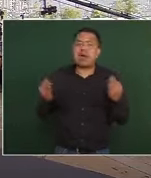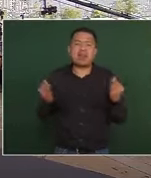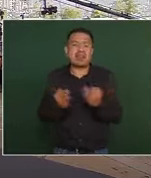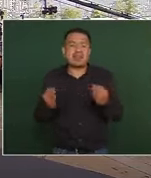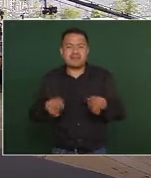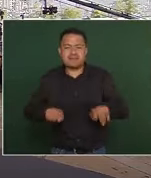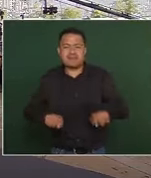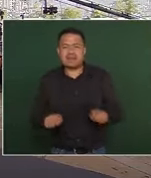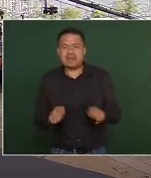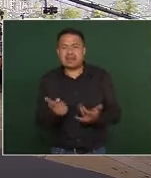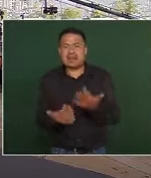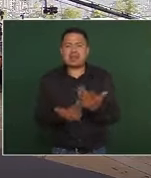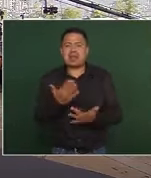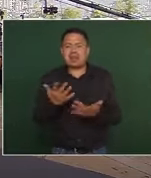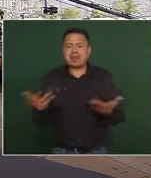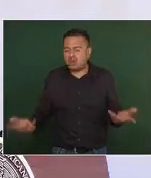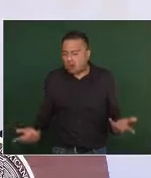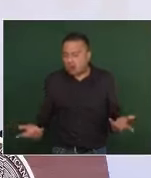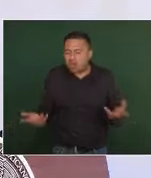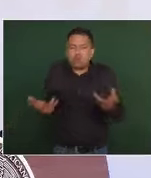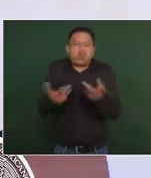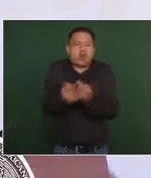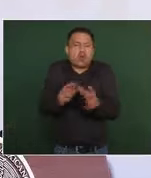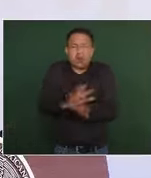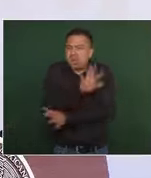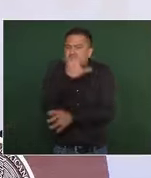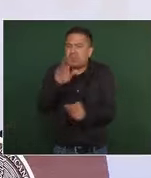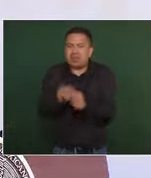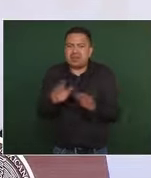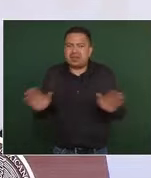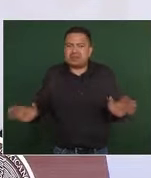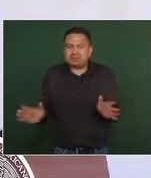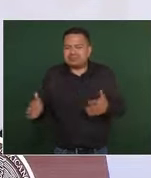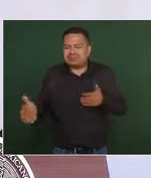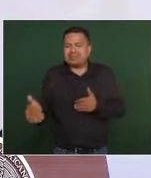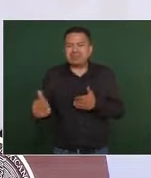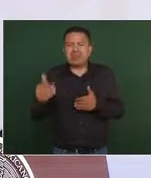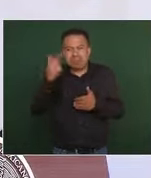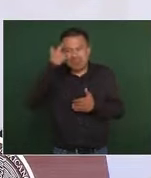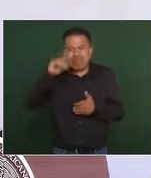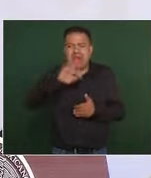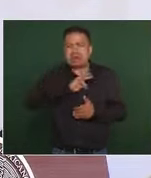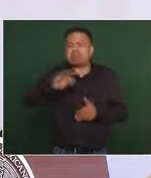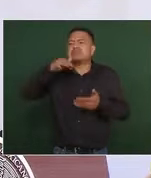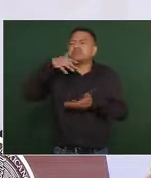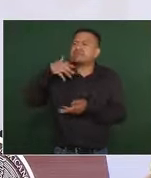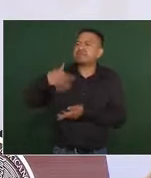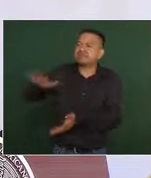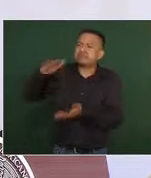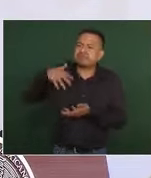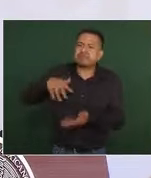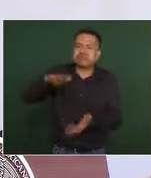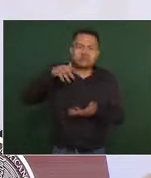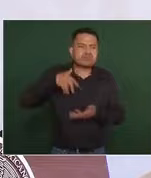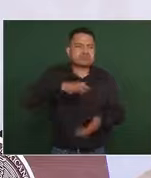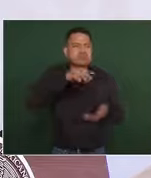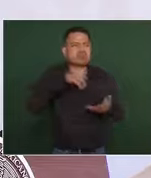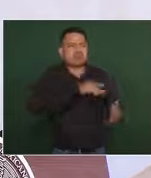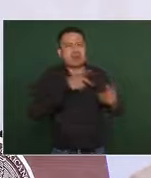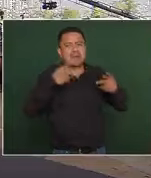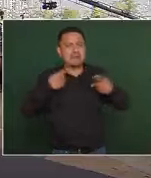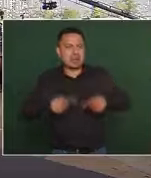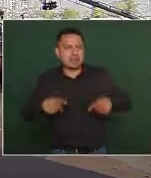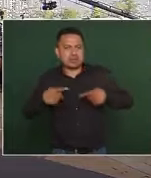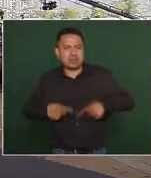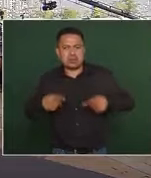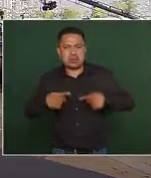y estufas, se incorporen al kit que se integra y se distribuye a la sociedad.